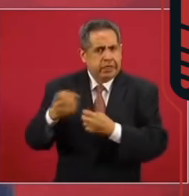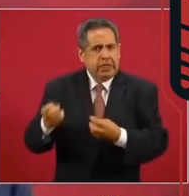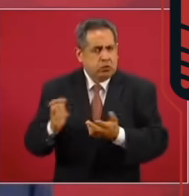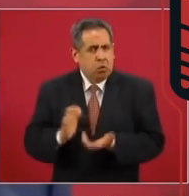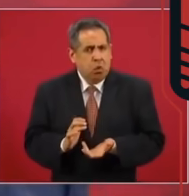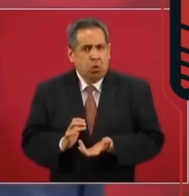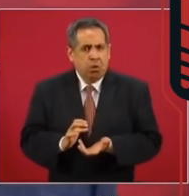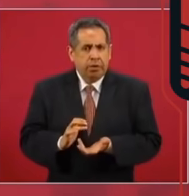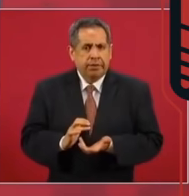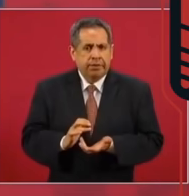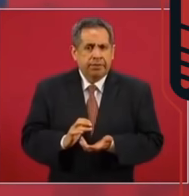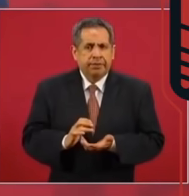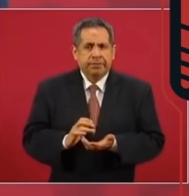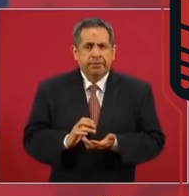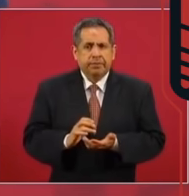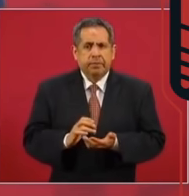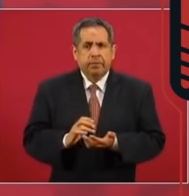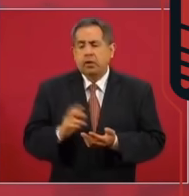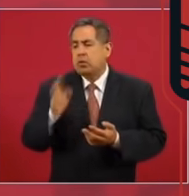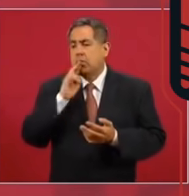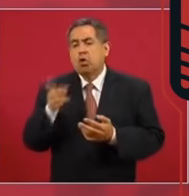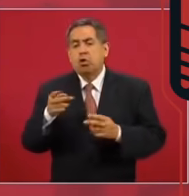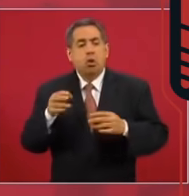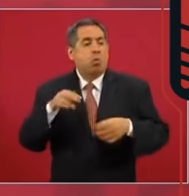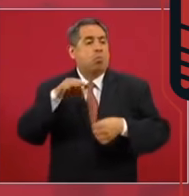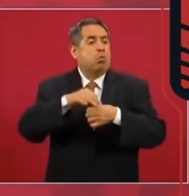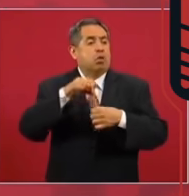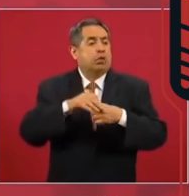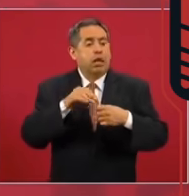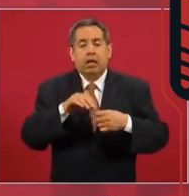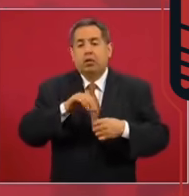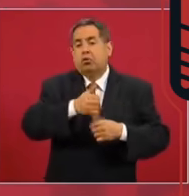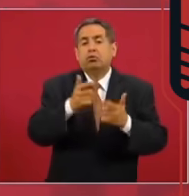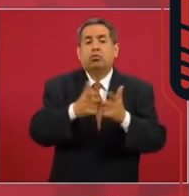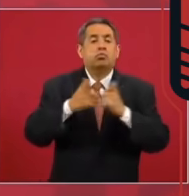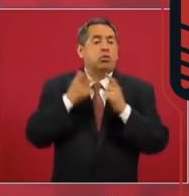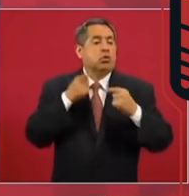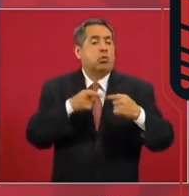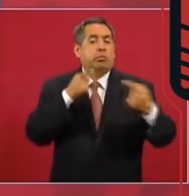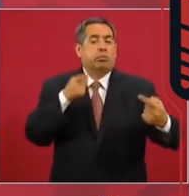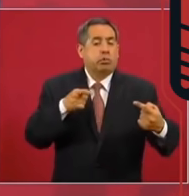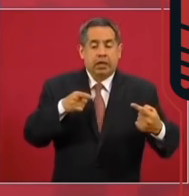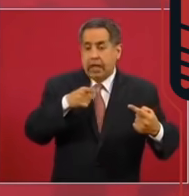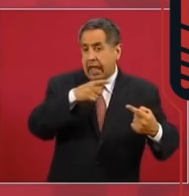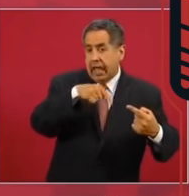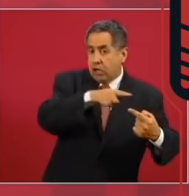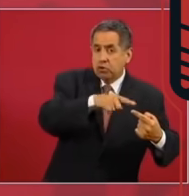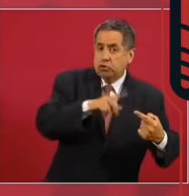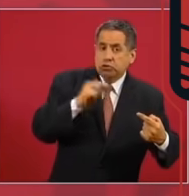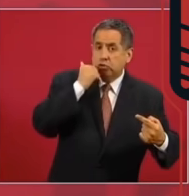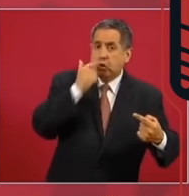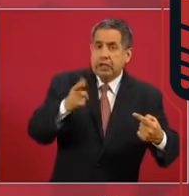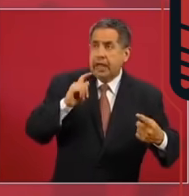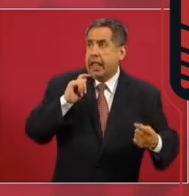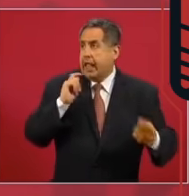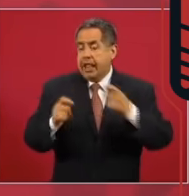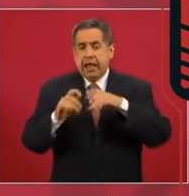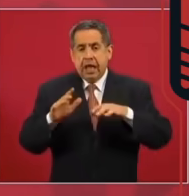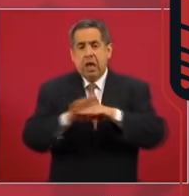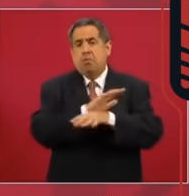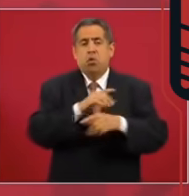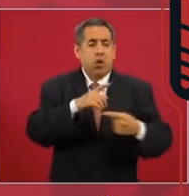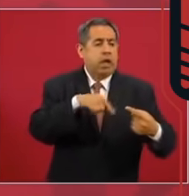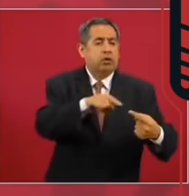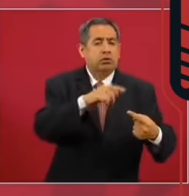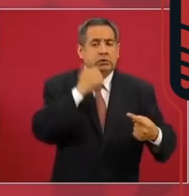por los partidos opositores a nosotros, los que no quieren que haya transformación, los que quieren